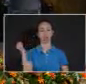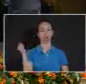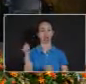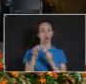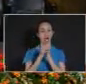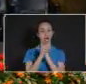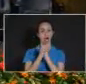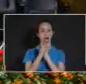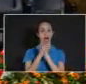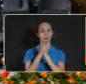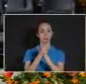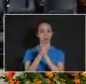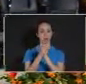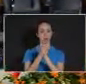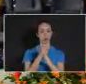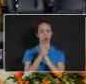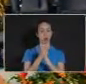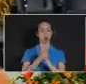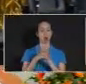apóstol,